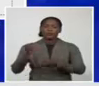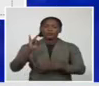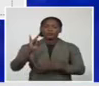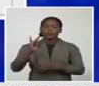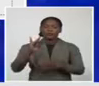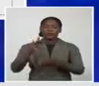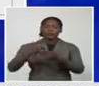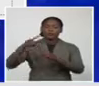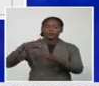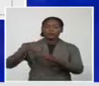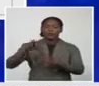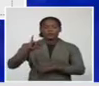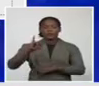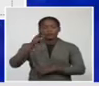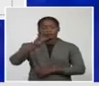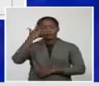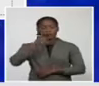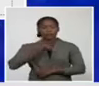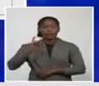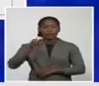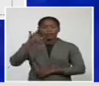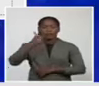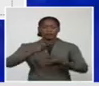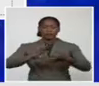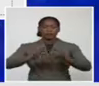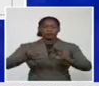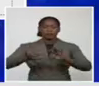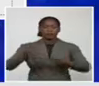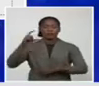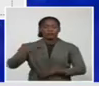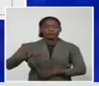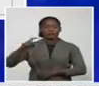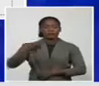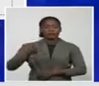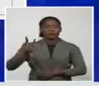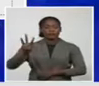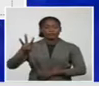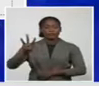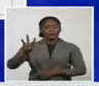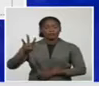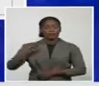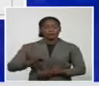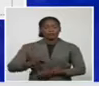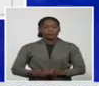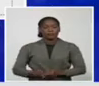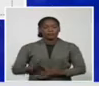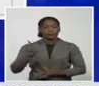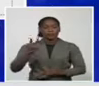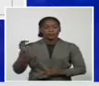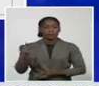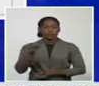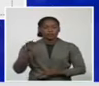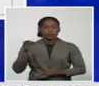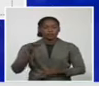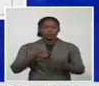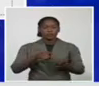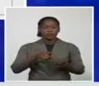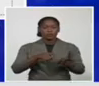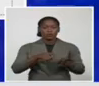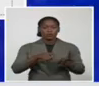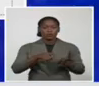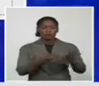Ciego de Ávila y 6 de Artemisa, Camagüey 3 y 2 del municipio especial Isla de